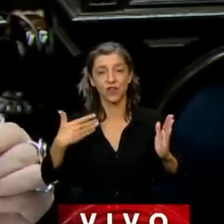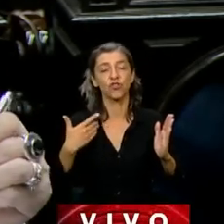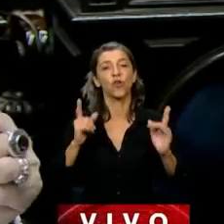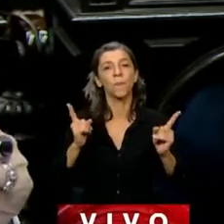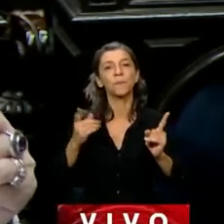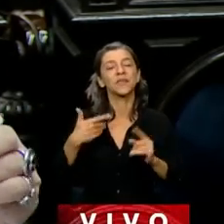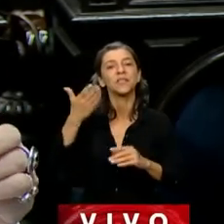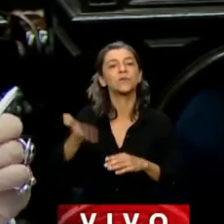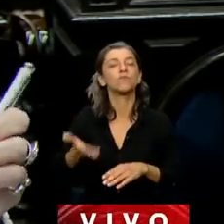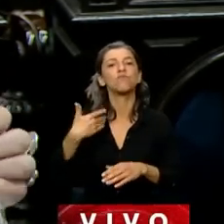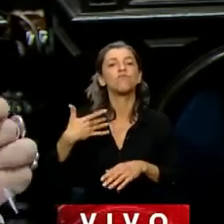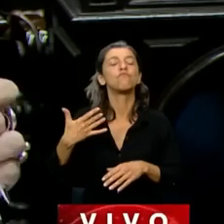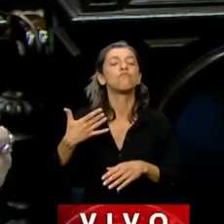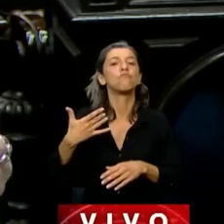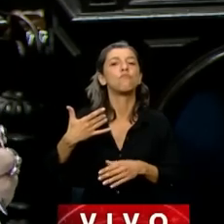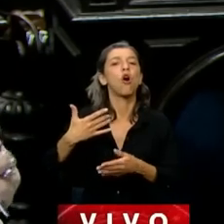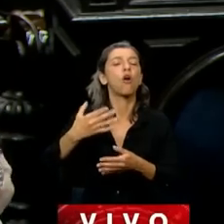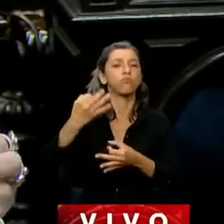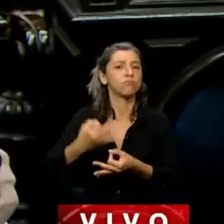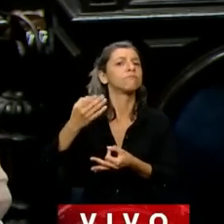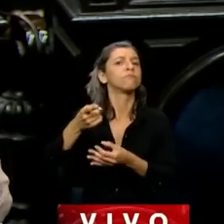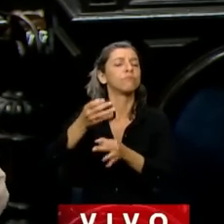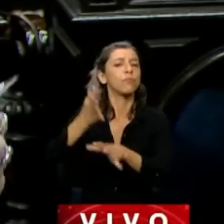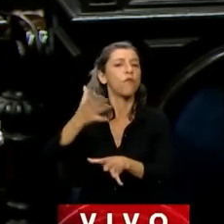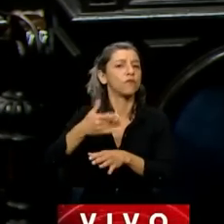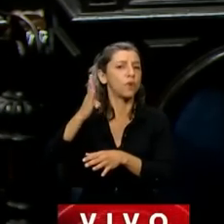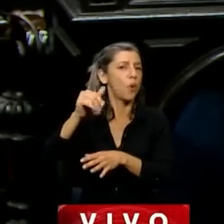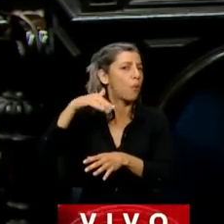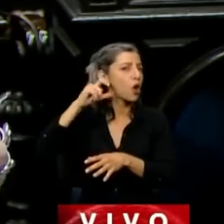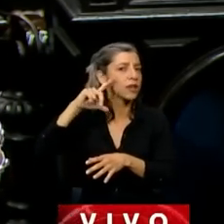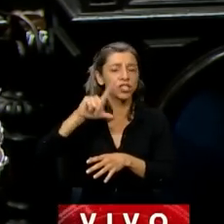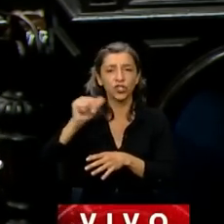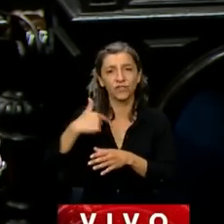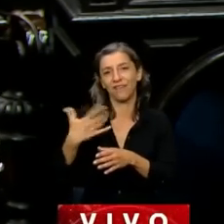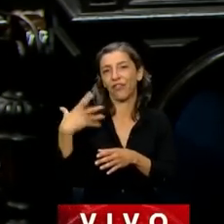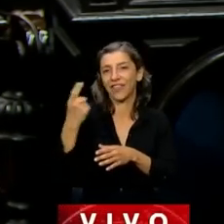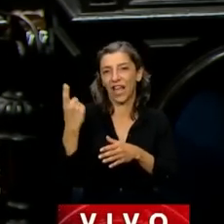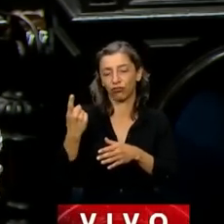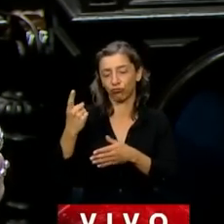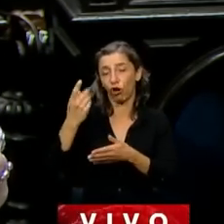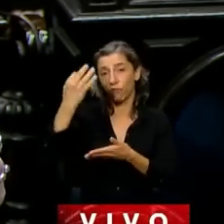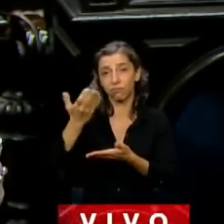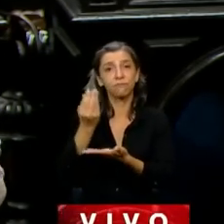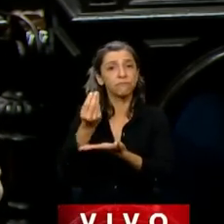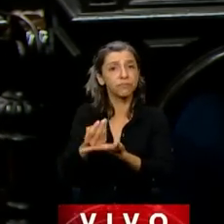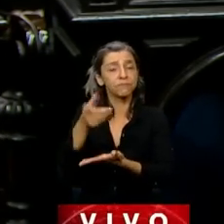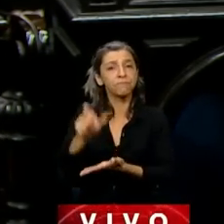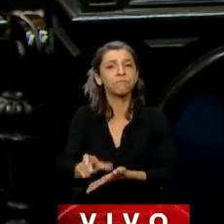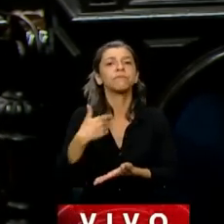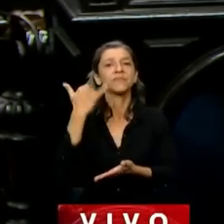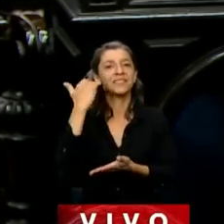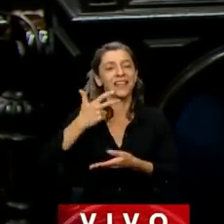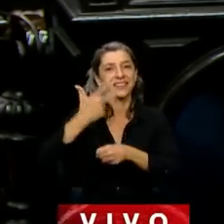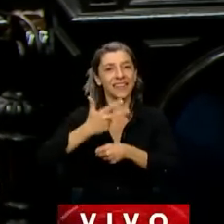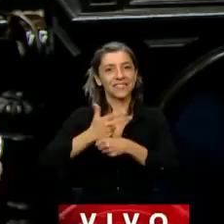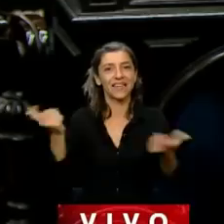doctor Adrián Bonilla en calidad de director ejecutivo de la Fundación en el marco de la tercera reunión ordinaria